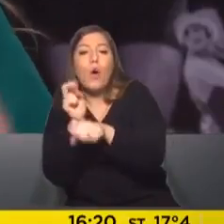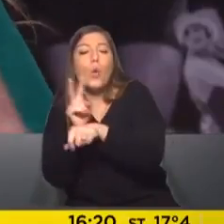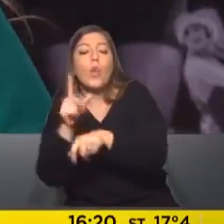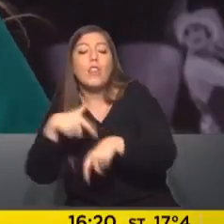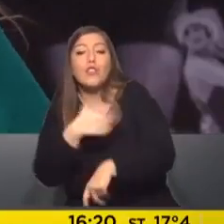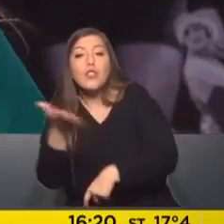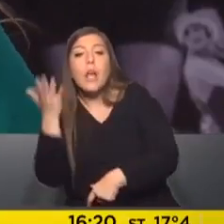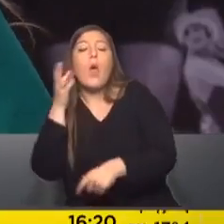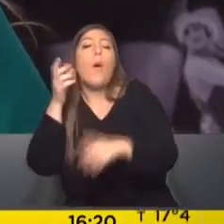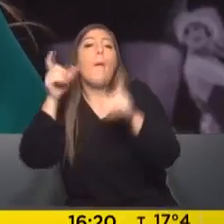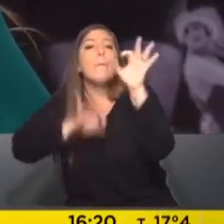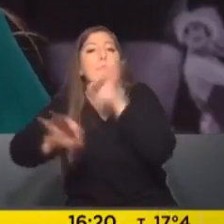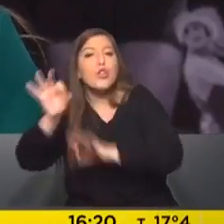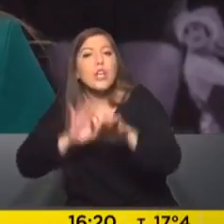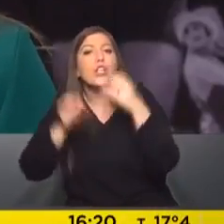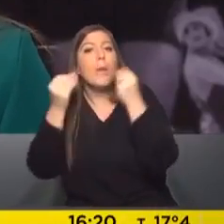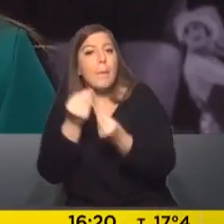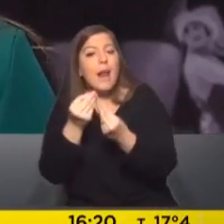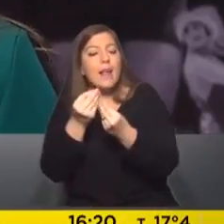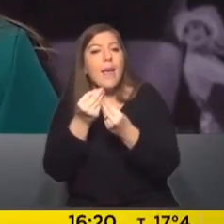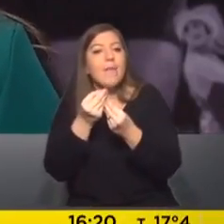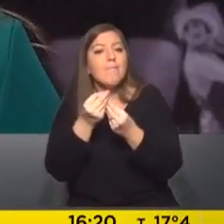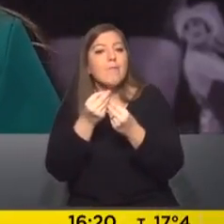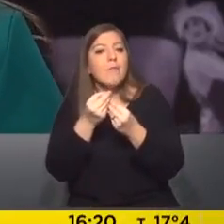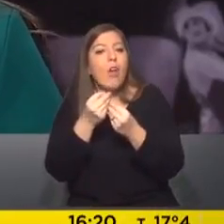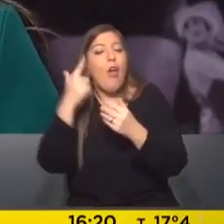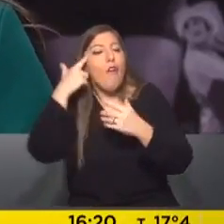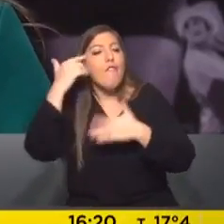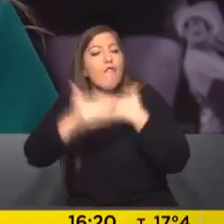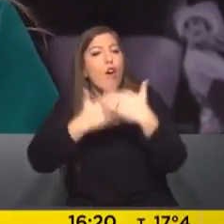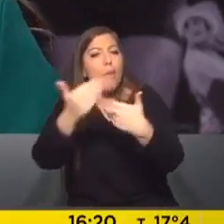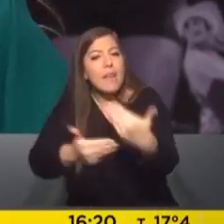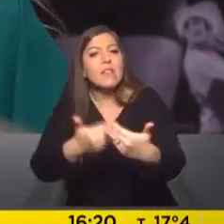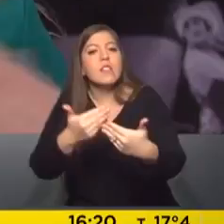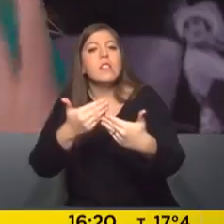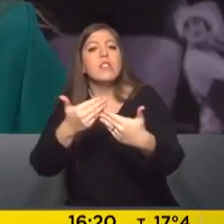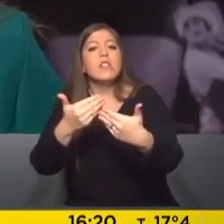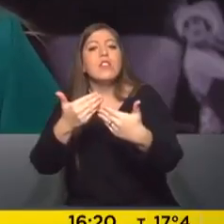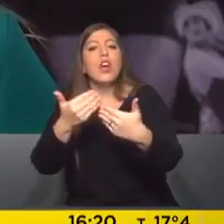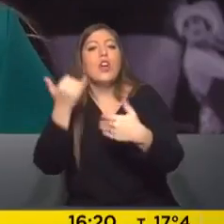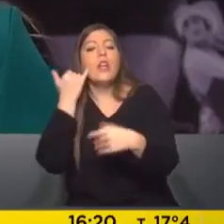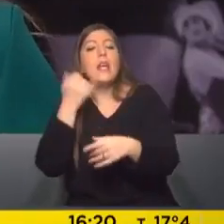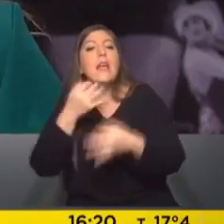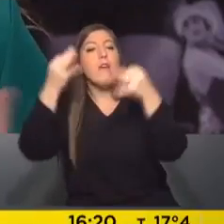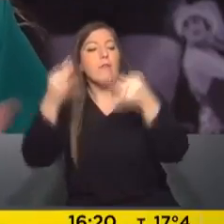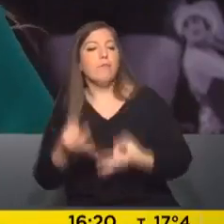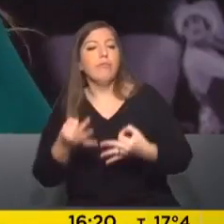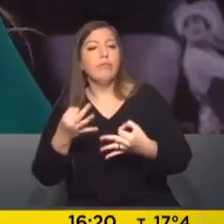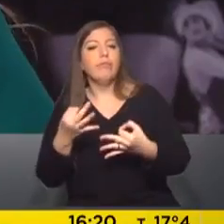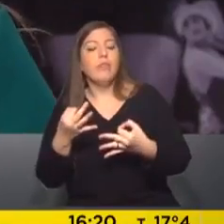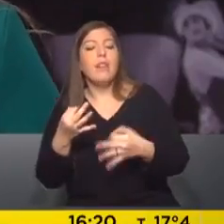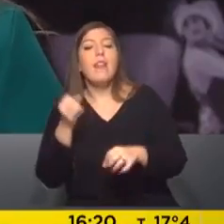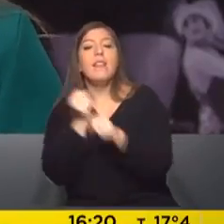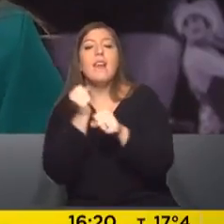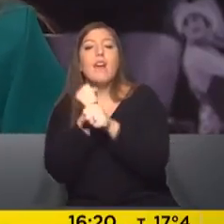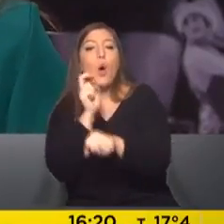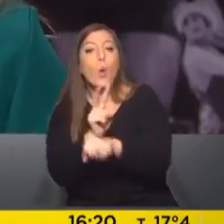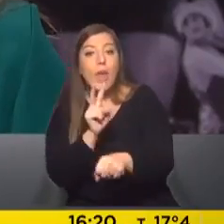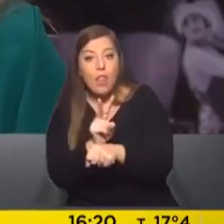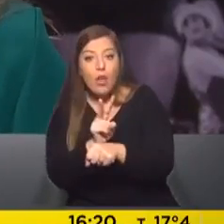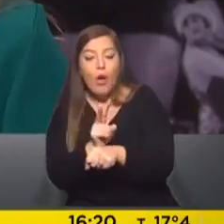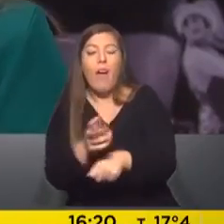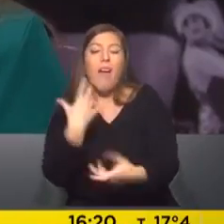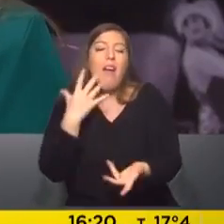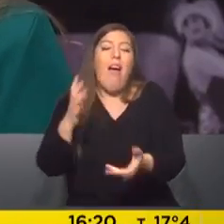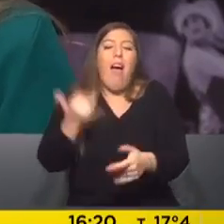proyecto para la formación y jerarquización del trabajo del cuidado, ¿no? Hay una deuda ahí pendiente. Hay una deuda, claro, pendiente, son trayectos formativos, tenemos